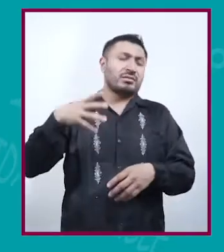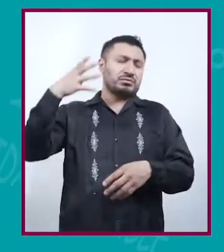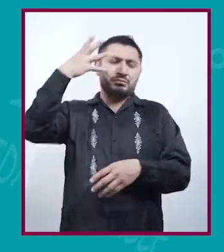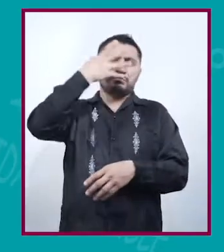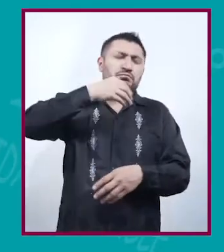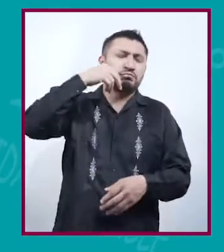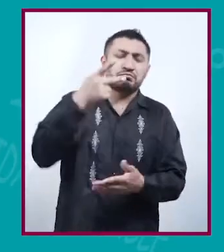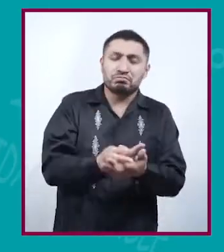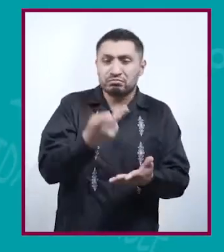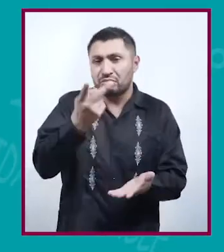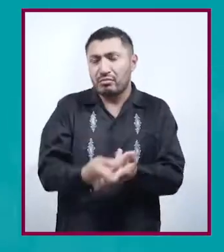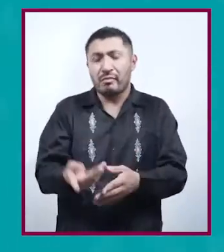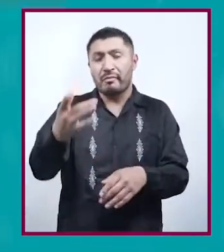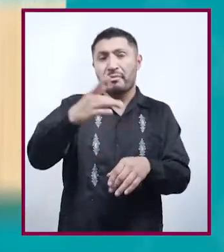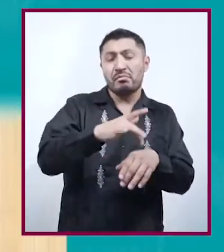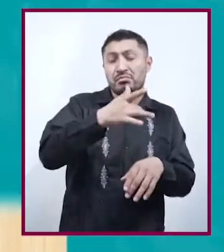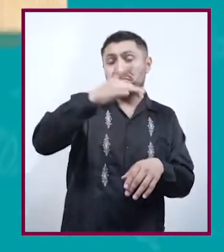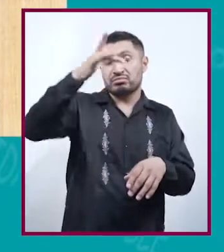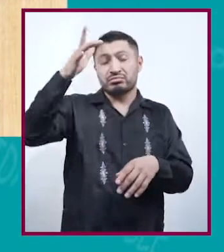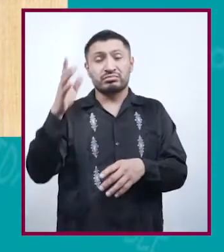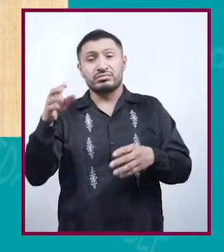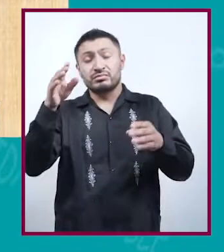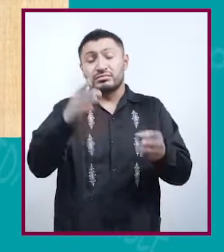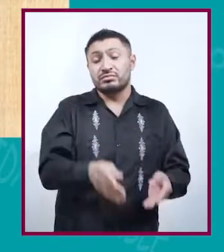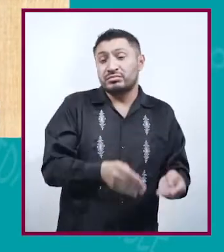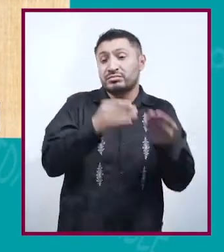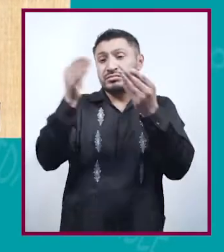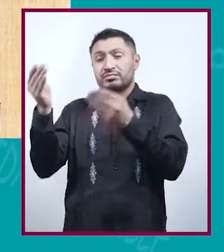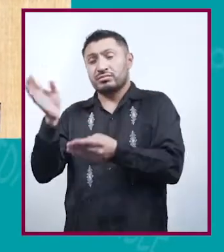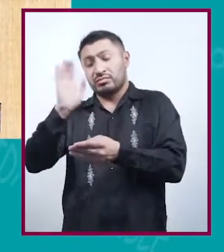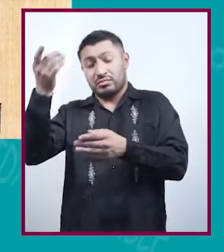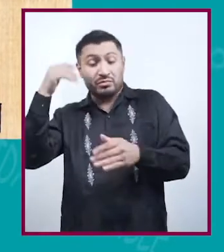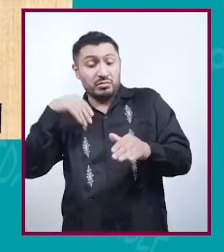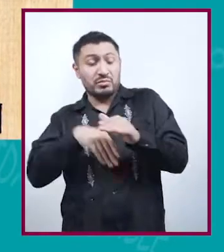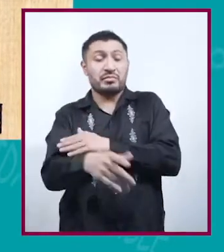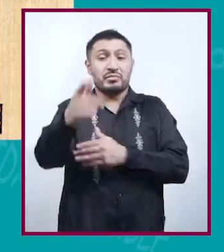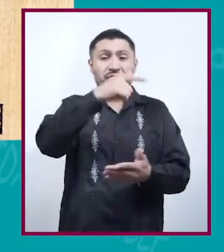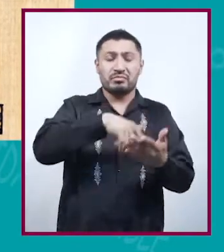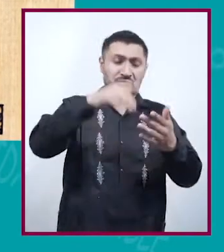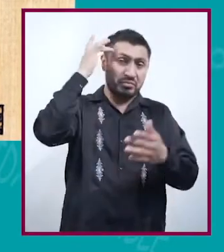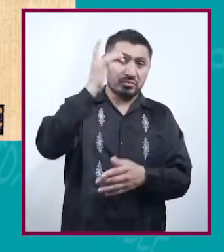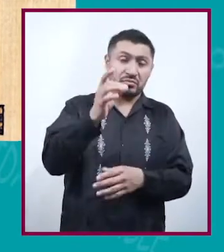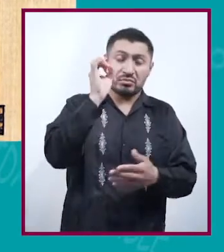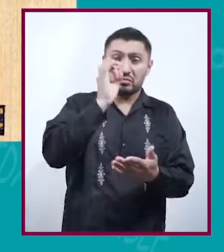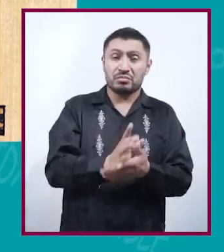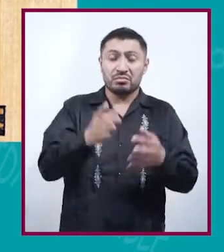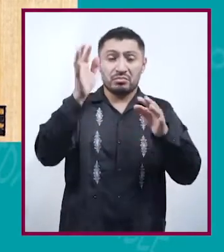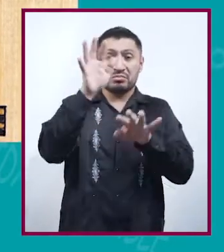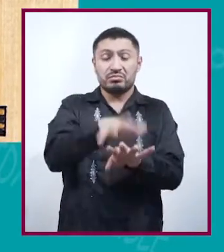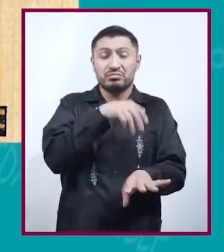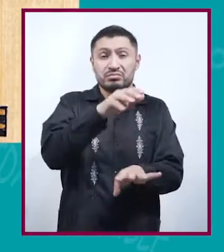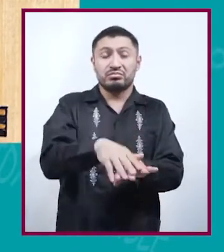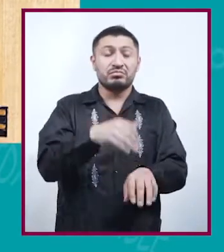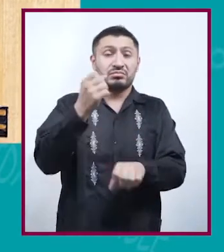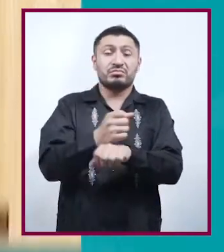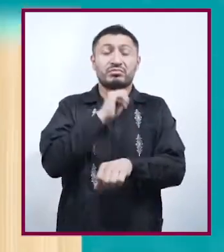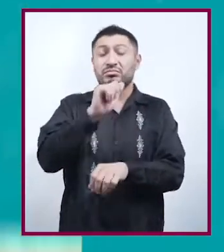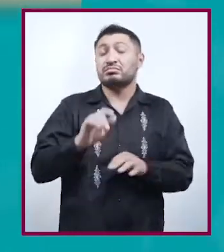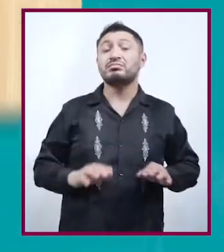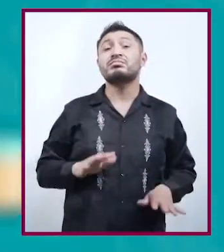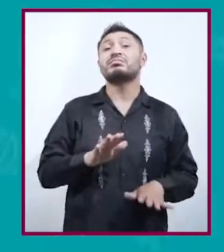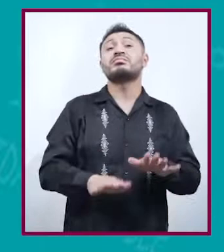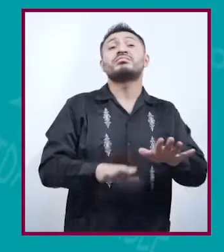de plata o adornadas con joyas eran retiradas al ingresar a un lugar sagrado, al que solo se podía entrar